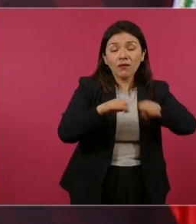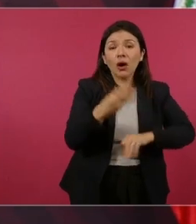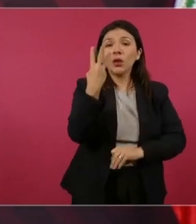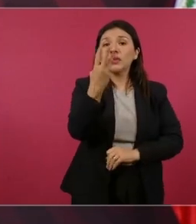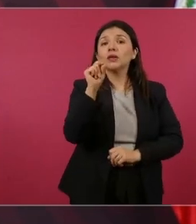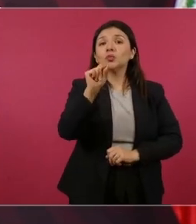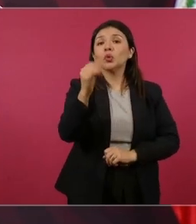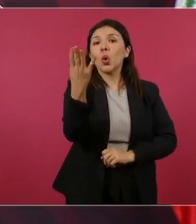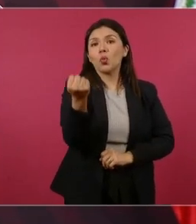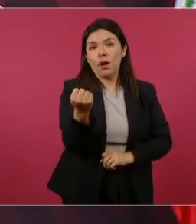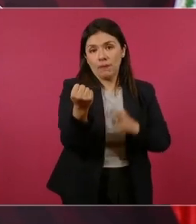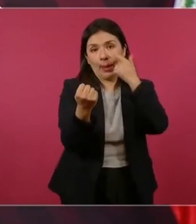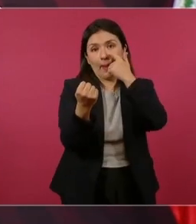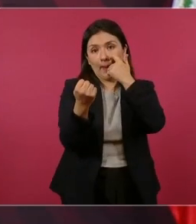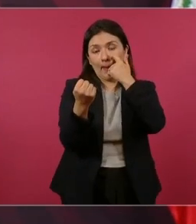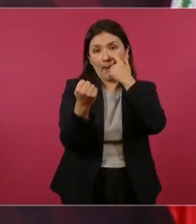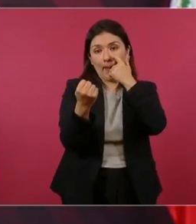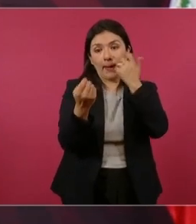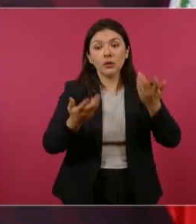3.9,